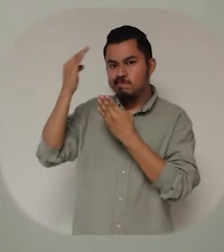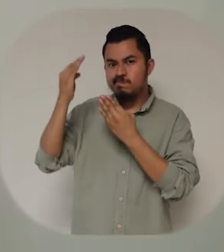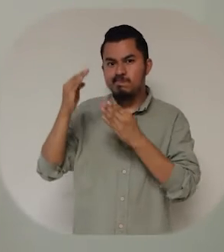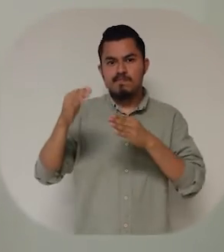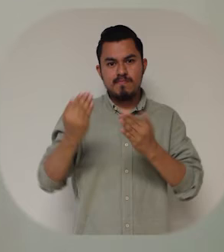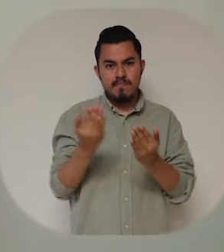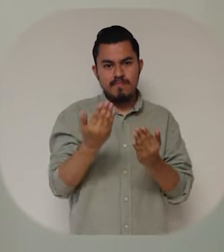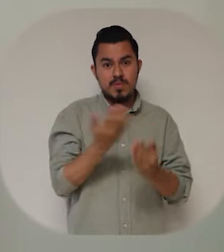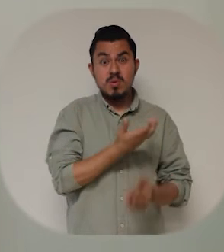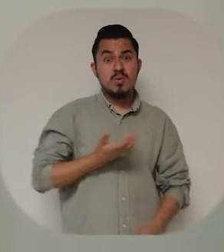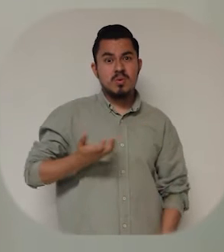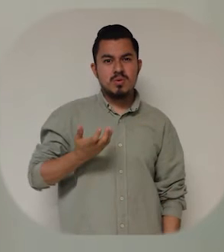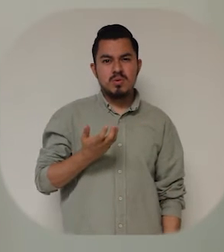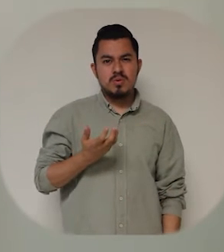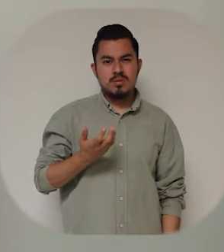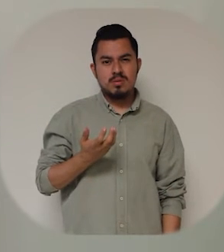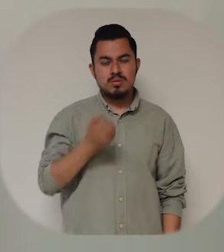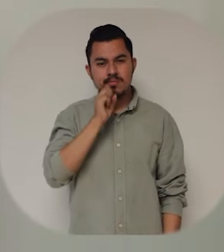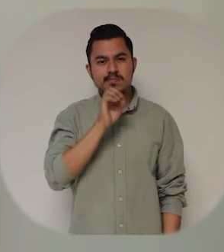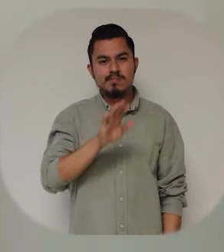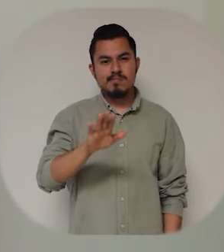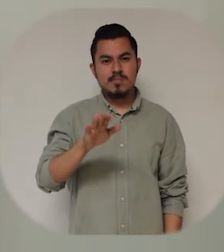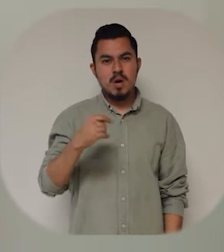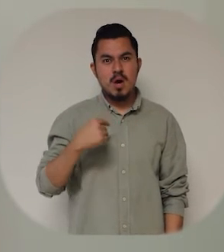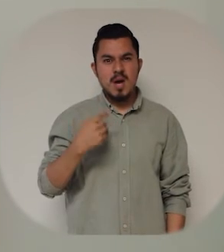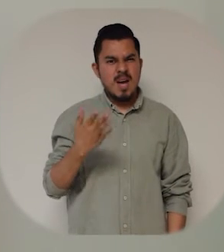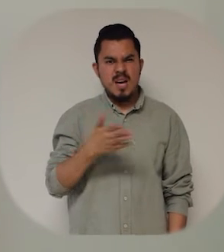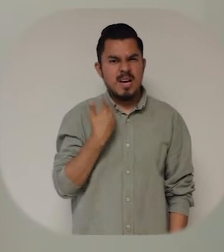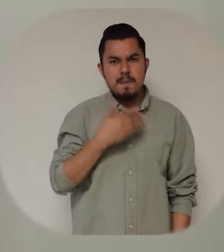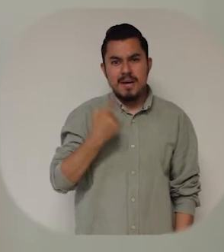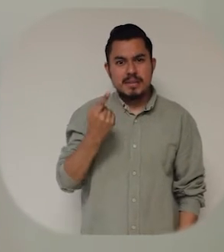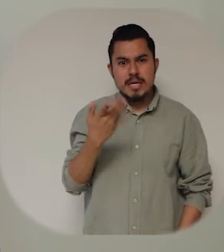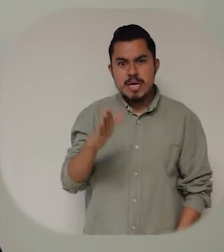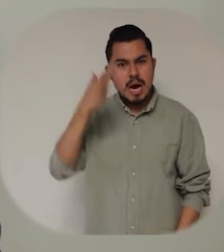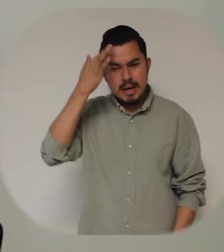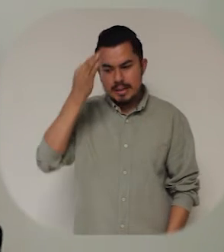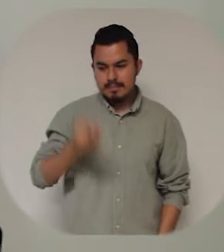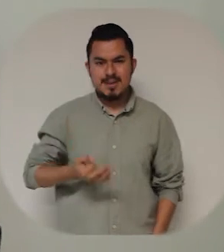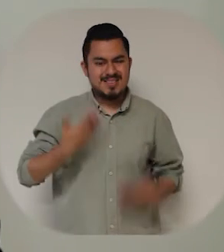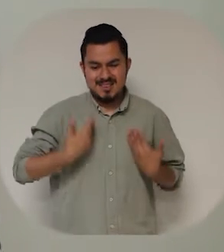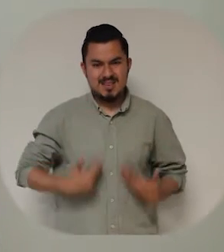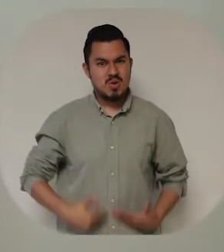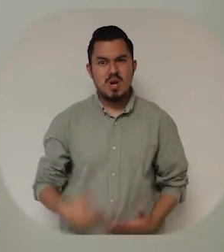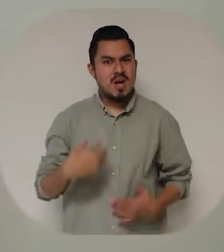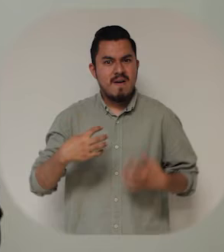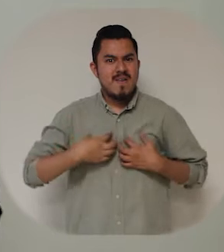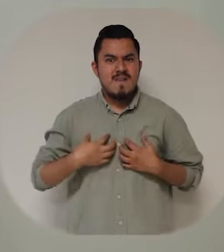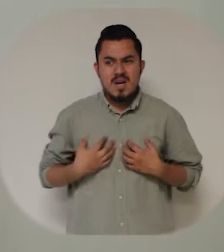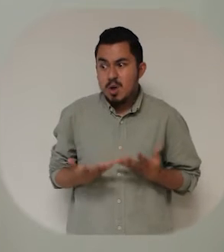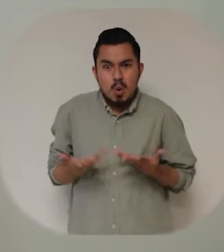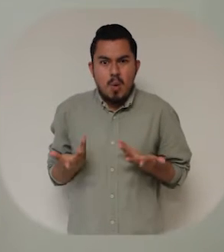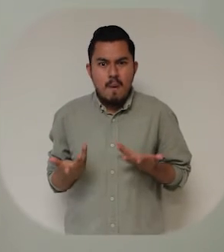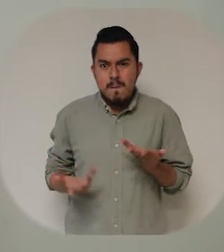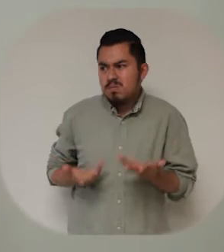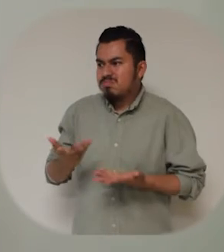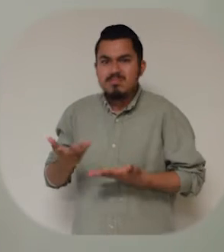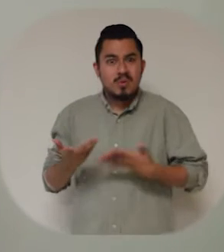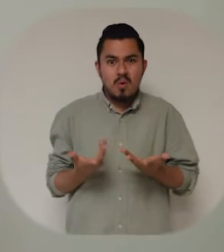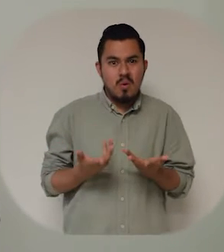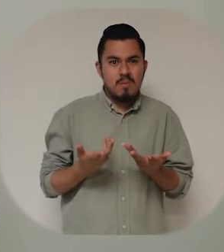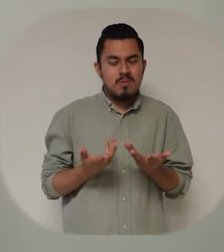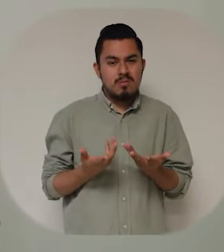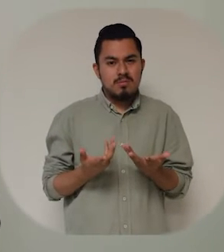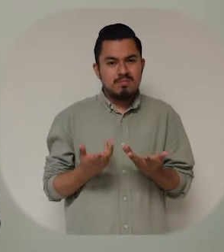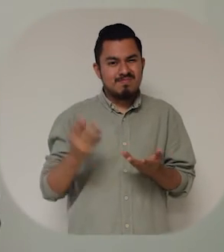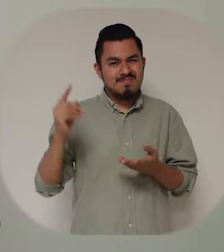cómo debe de vivir, hay muchas cosas que se pueden hablar, pero en una palabra: obediencia. Así que en Hebreos